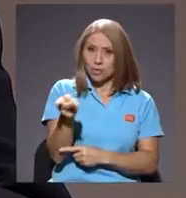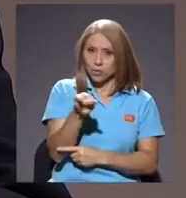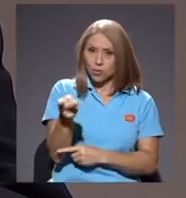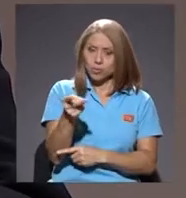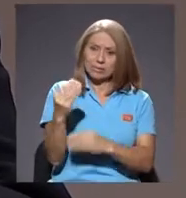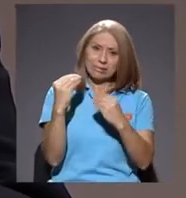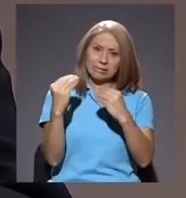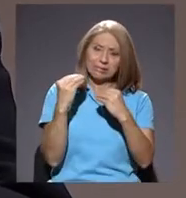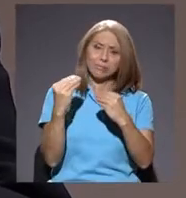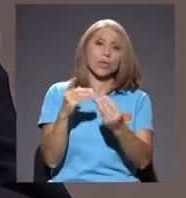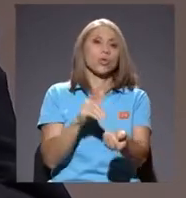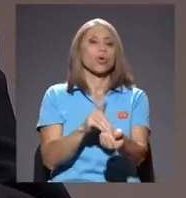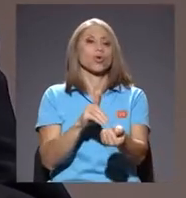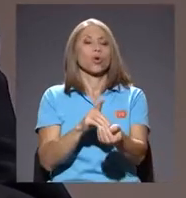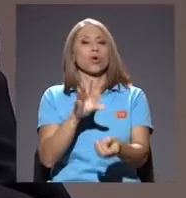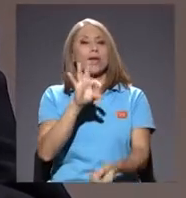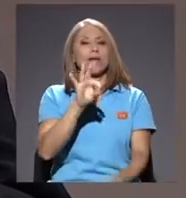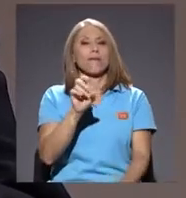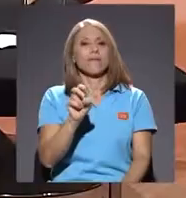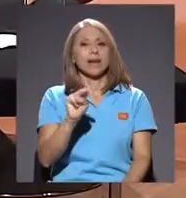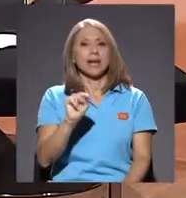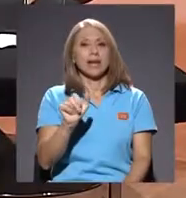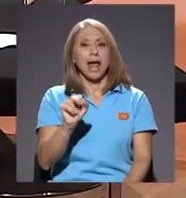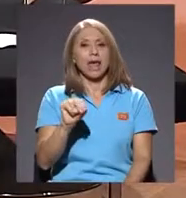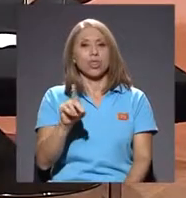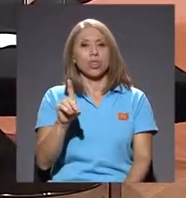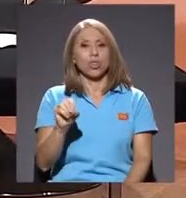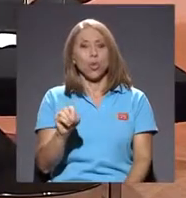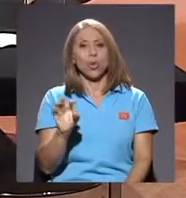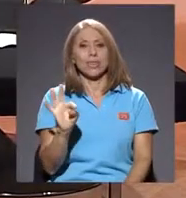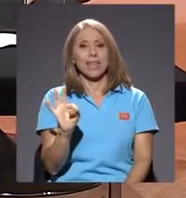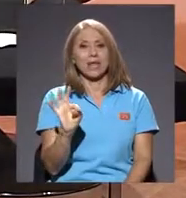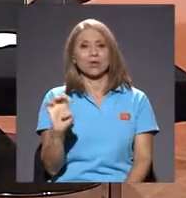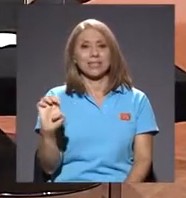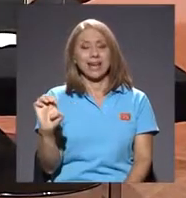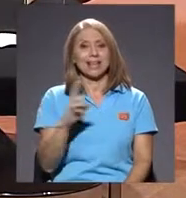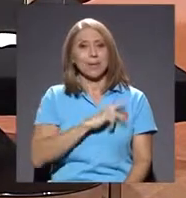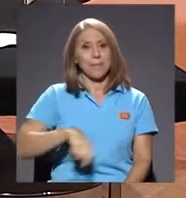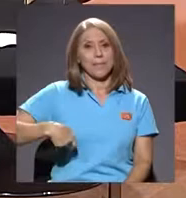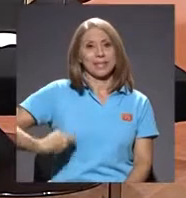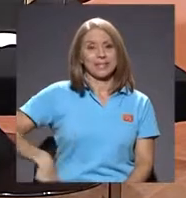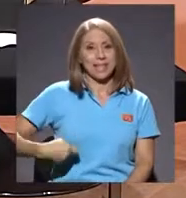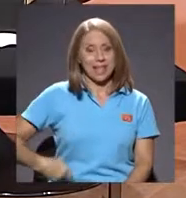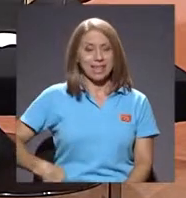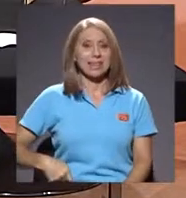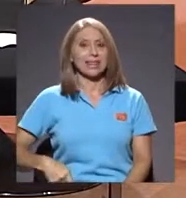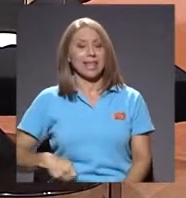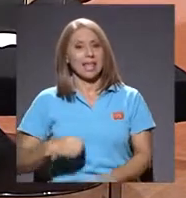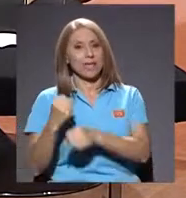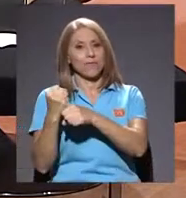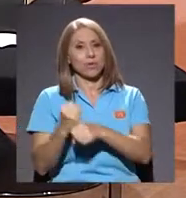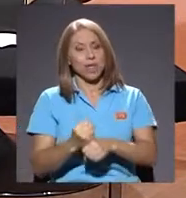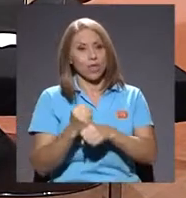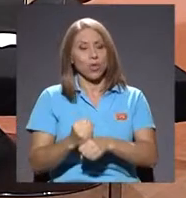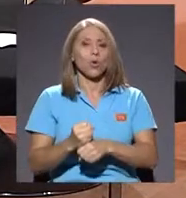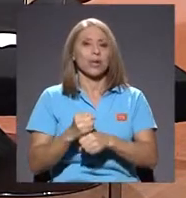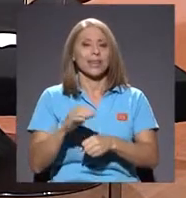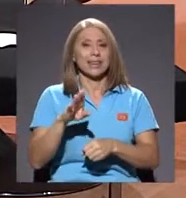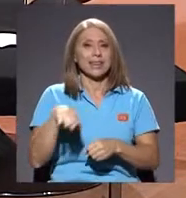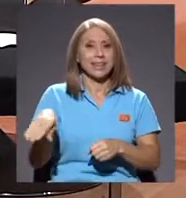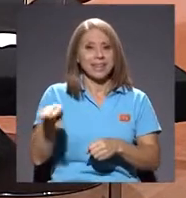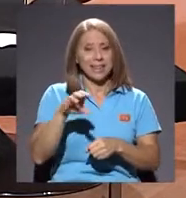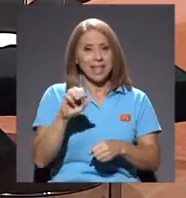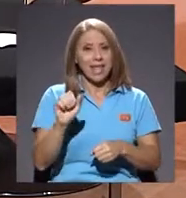el doctor fernando trejos escalante el presidente y fundador de anfe que tenía una enorme preocupación por las